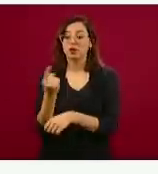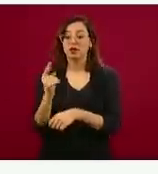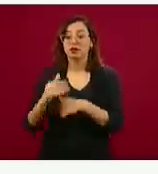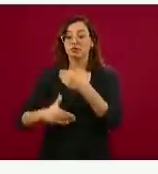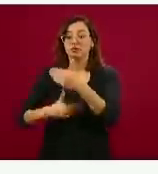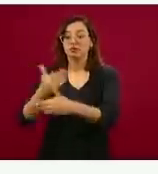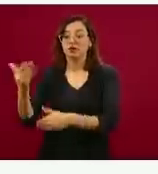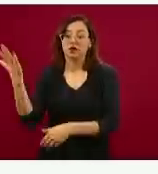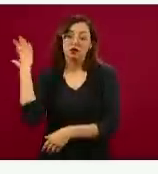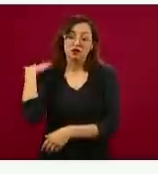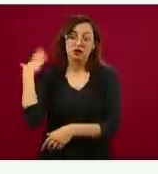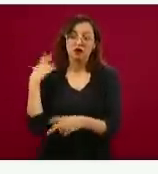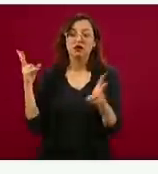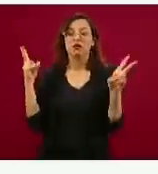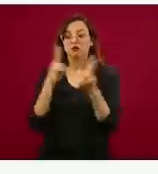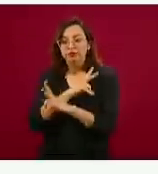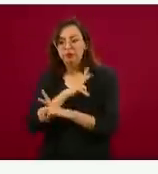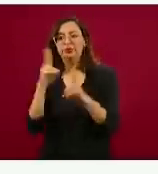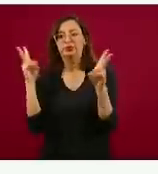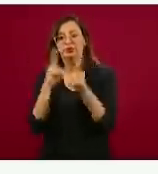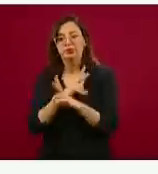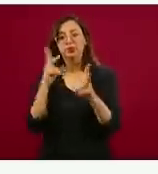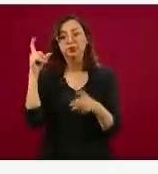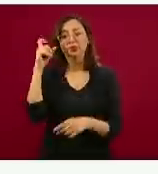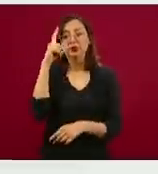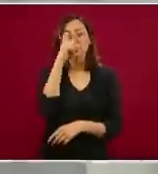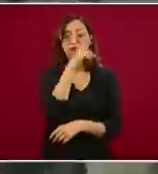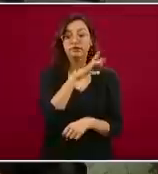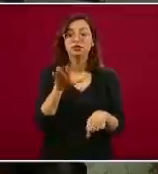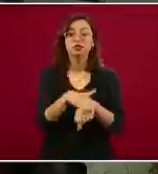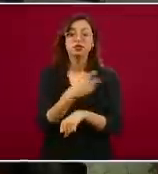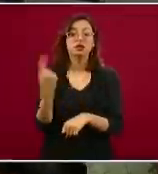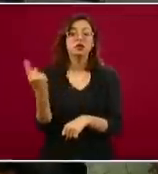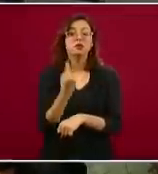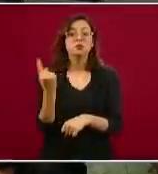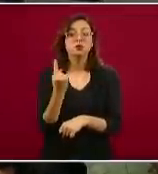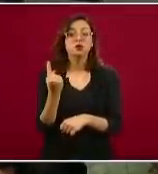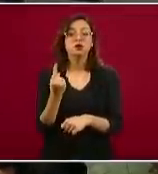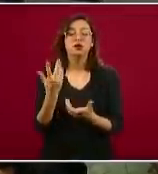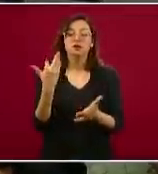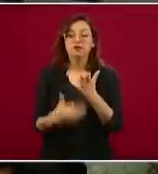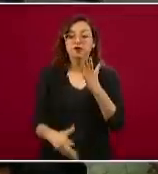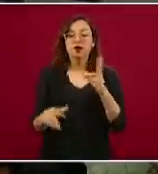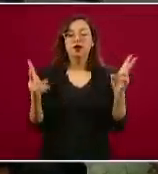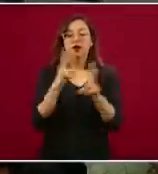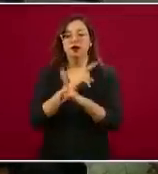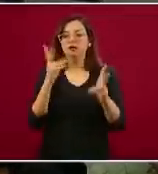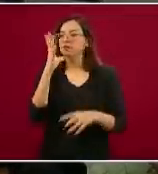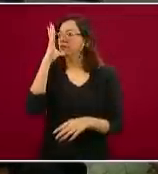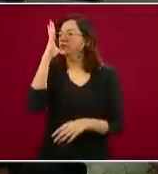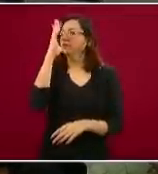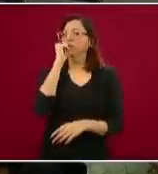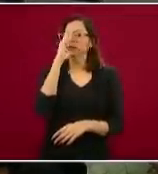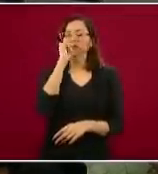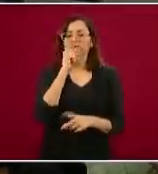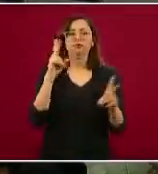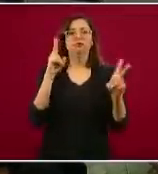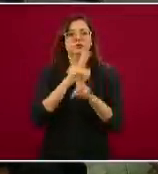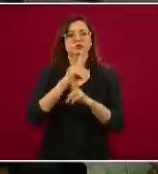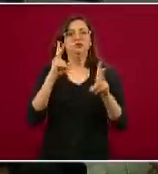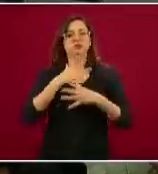respiratoria. La dificultad respiratoria se manifiesta porque empieza a faltar el aire, hay una sensación de que no se está